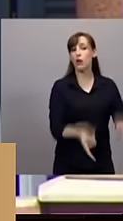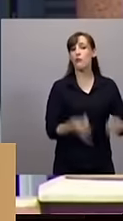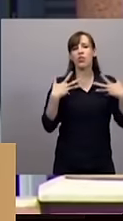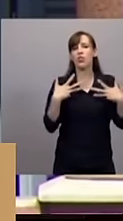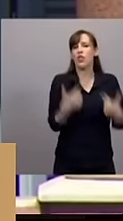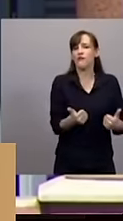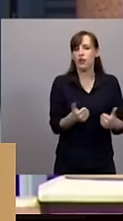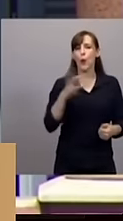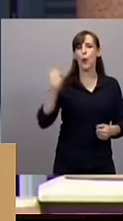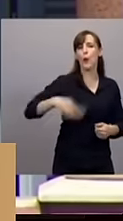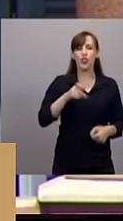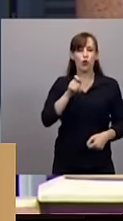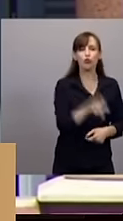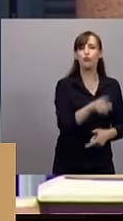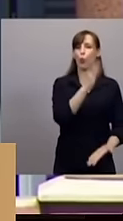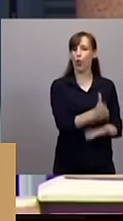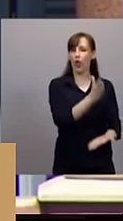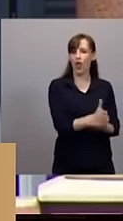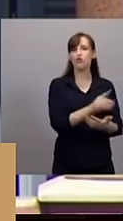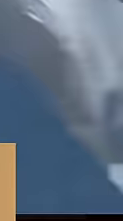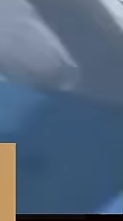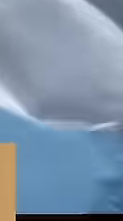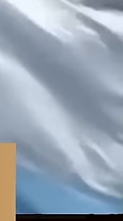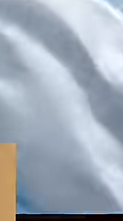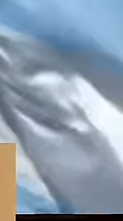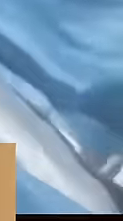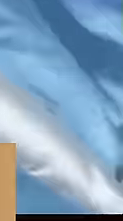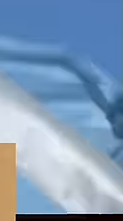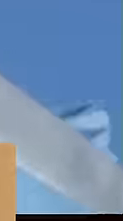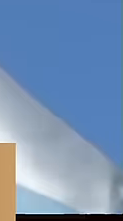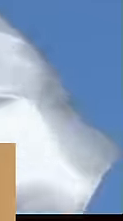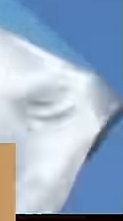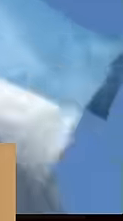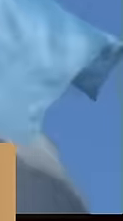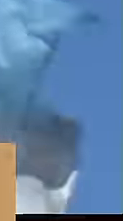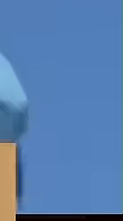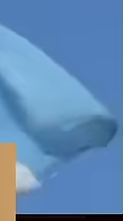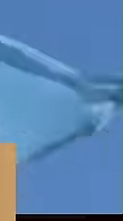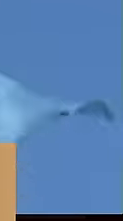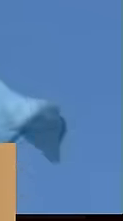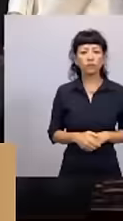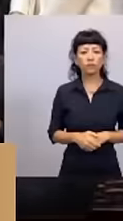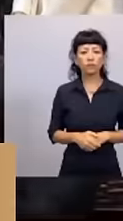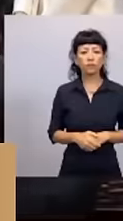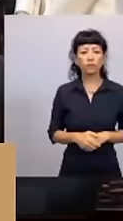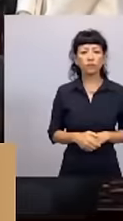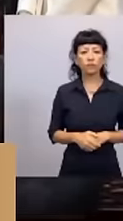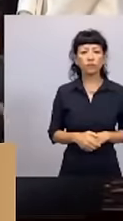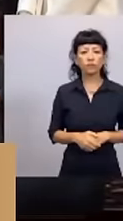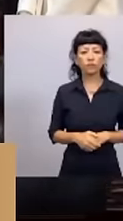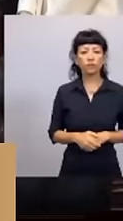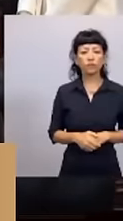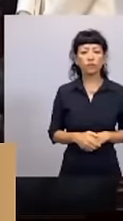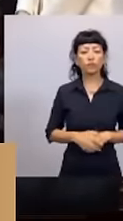gobiernos kirchneristas y de la pobreza, y también una atención a todos esos argentinos que viven